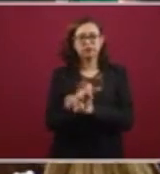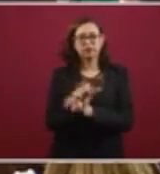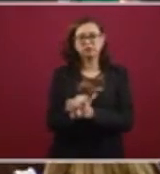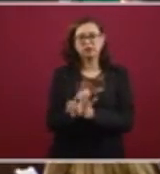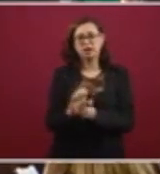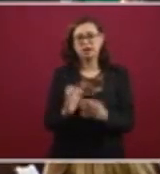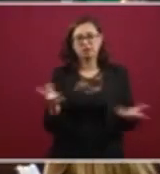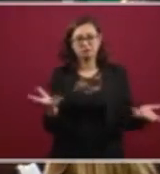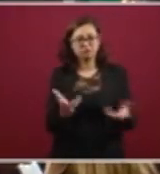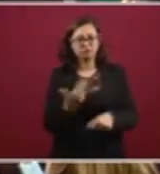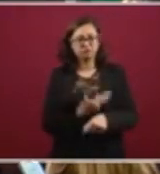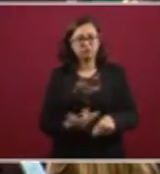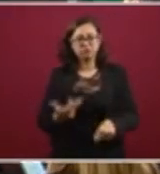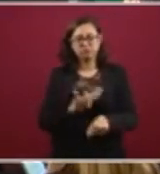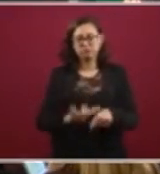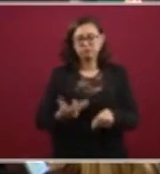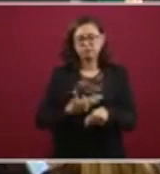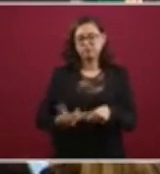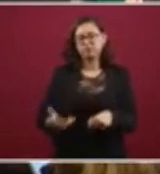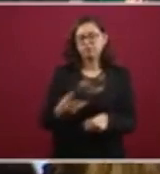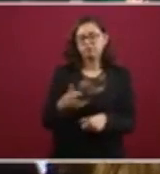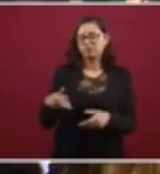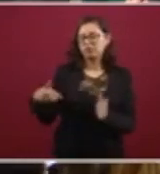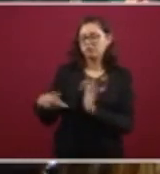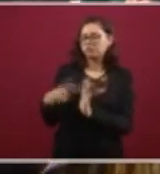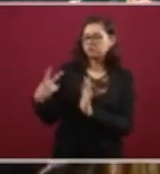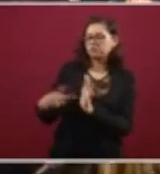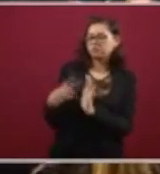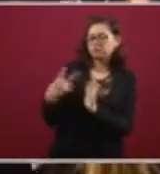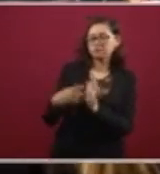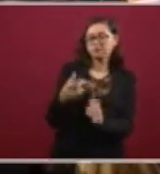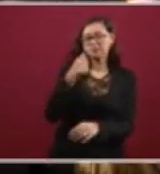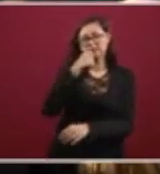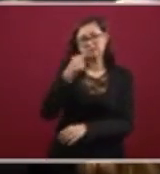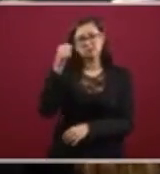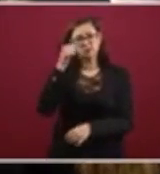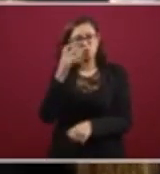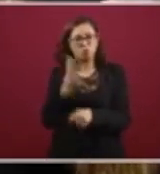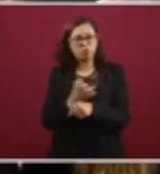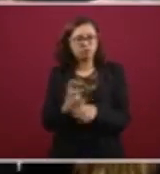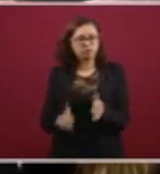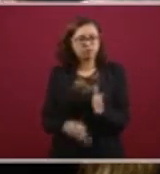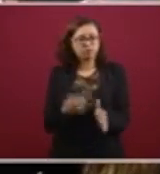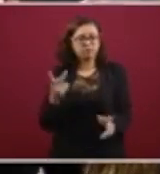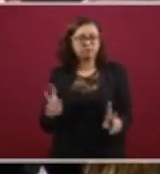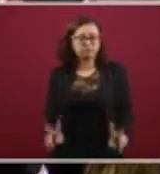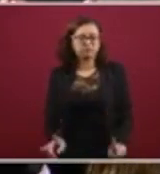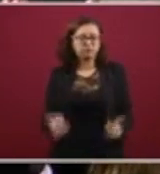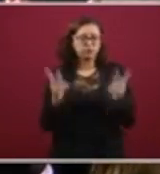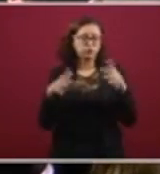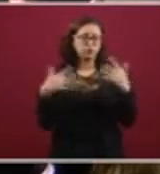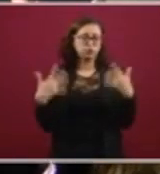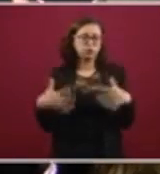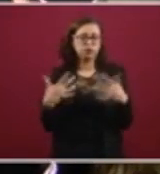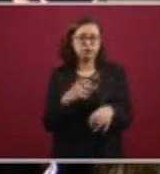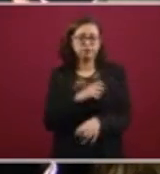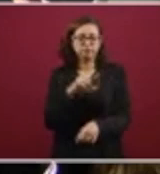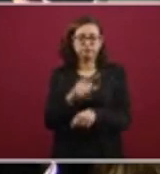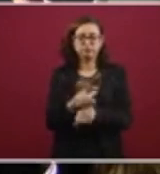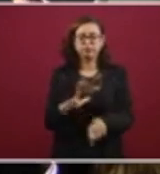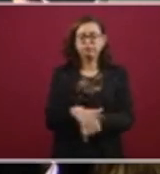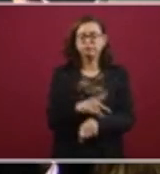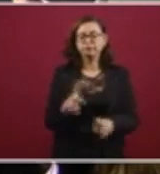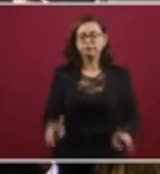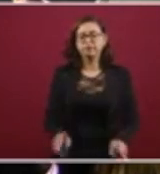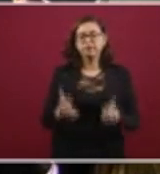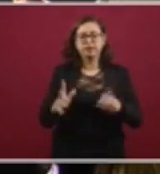Cuarta Transformación. Esta subasta fue muy especial, ¿en qué sentido? Se lograron comercializar 5 inmuebles